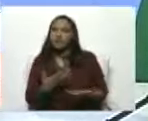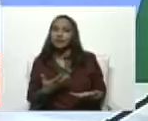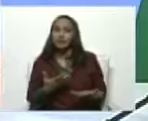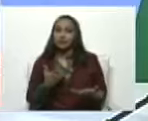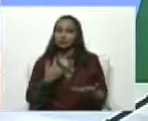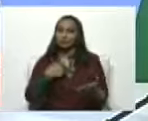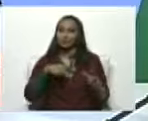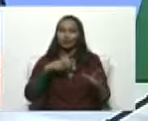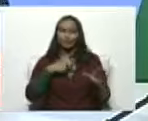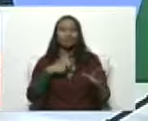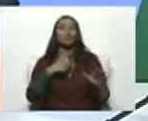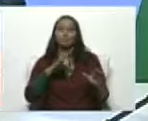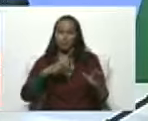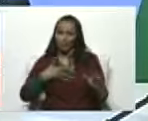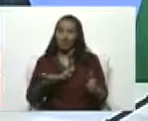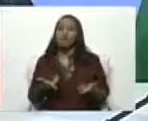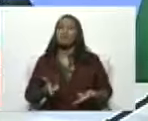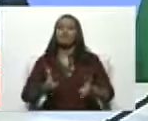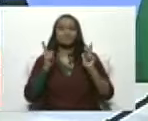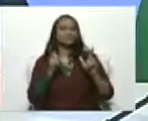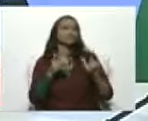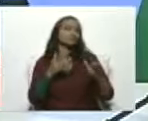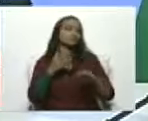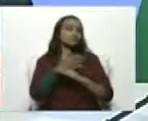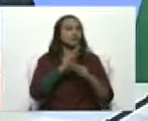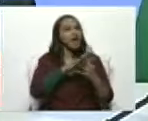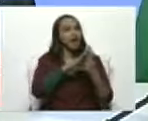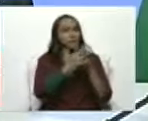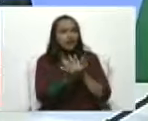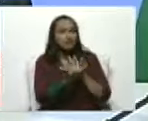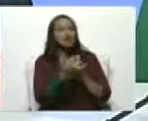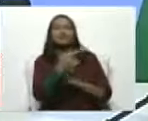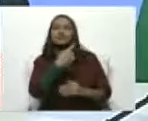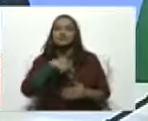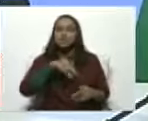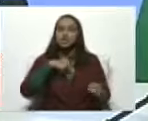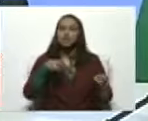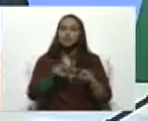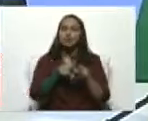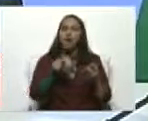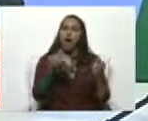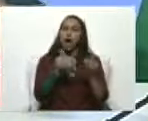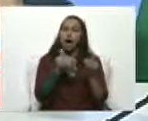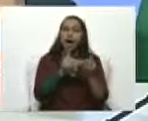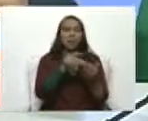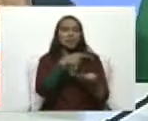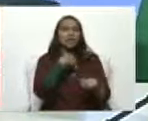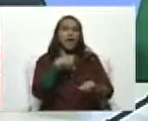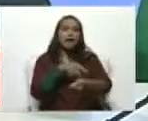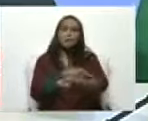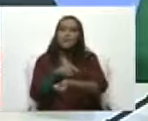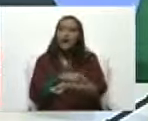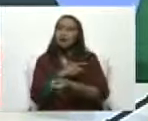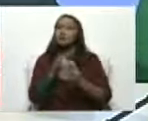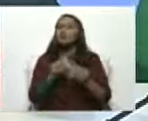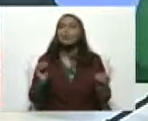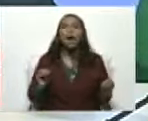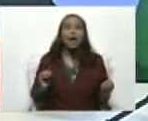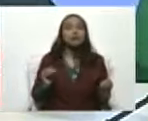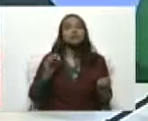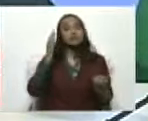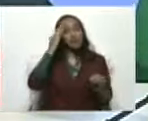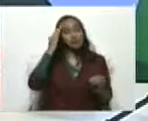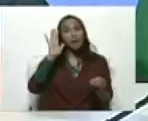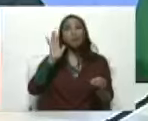Y eso hay que consolidarlo. Son nuestros hermanos. Nuestras hermanas, con problemas históricos y con mayor cantidad